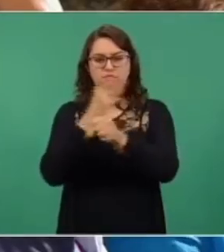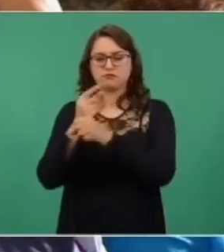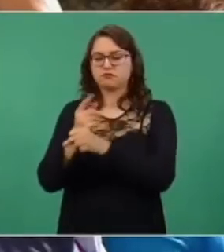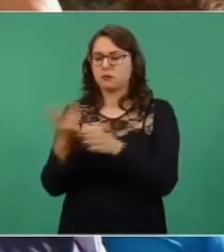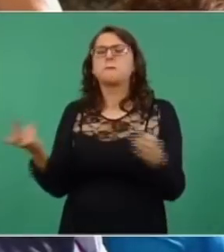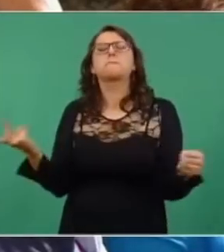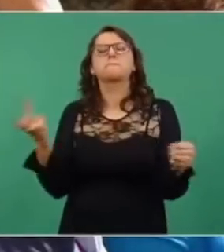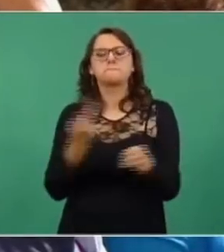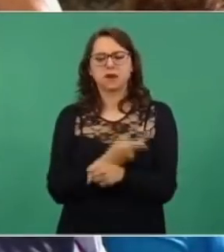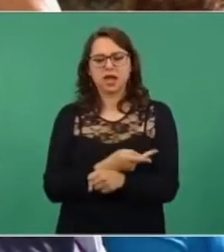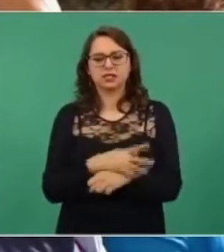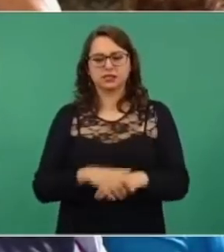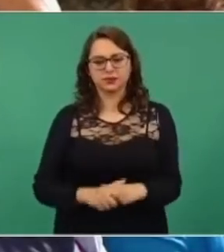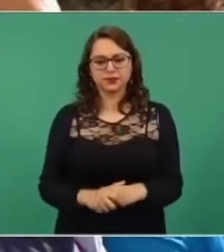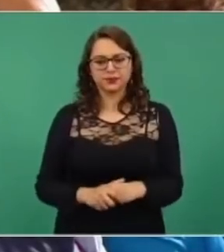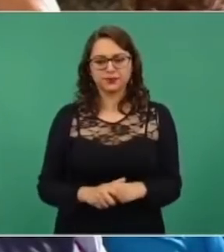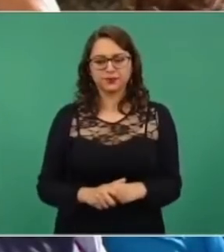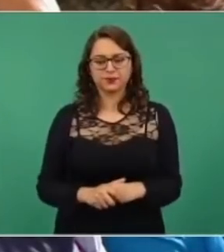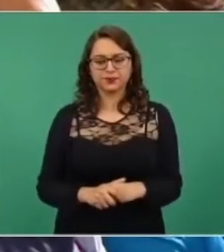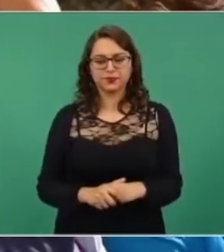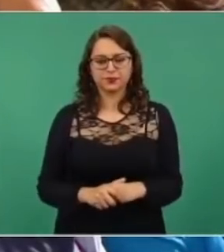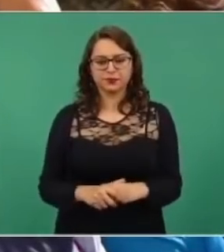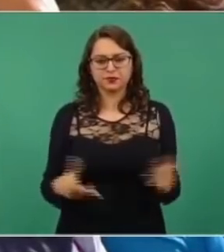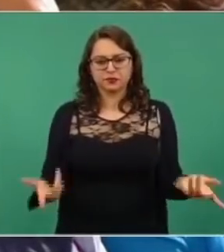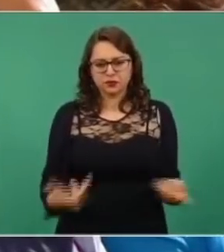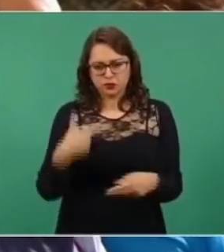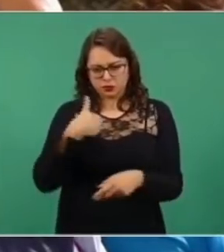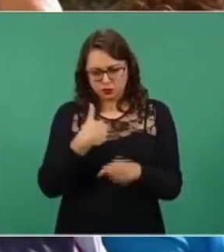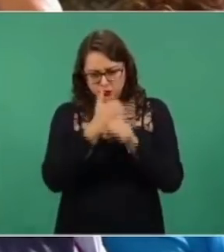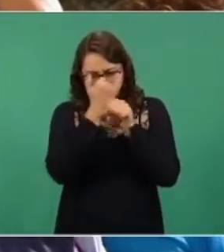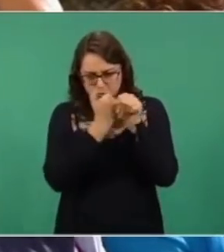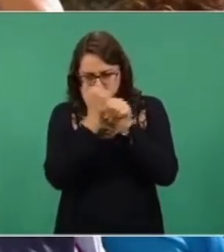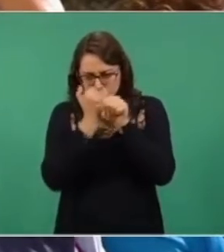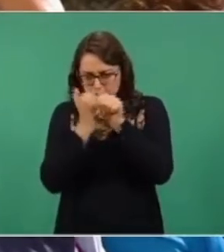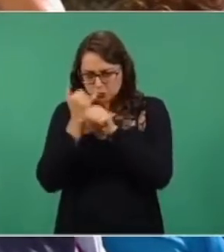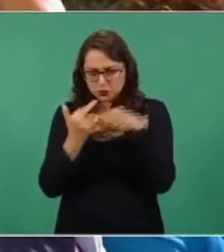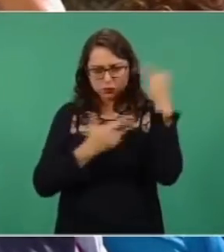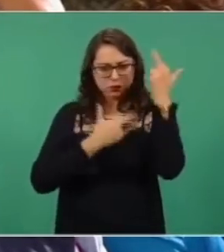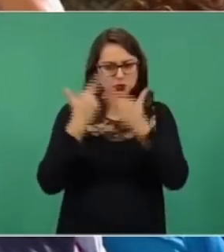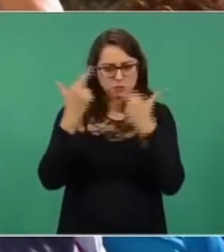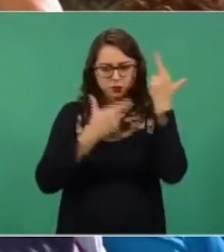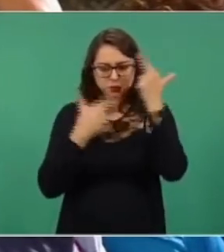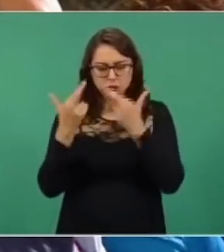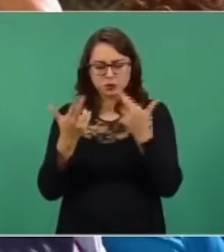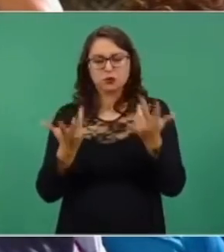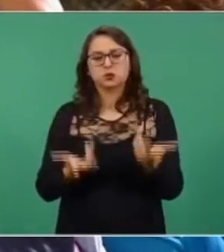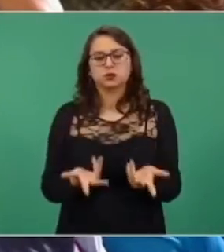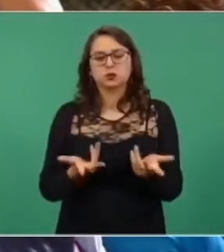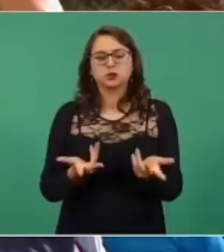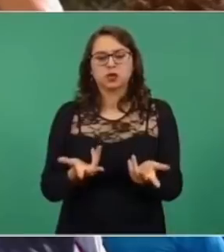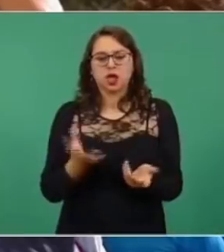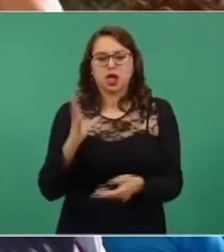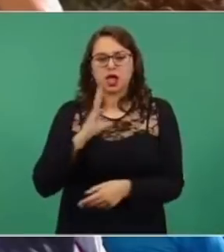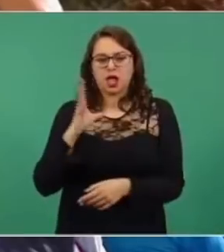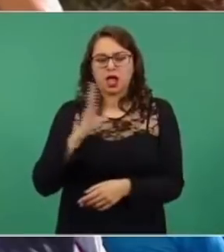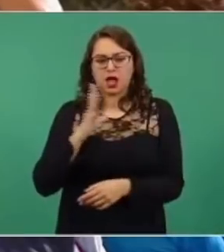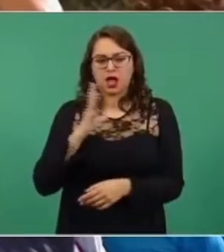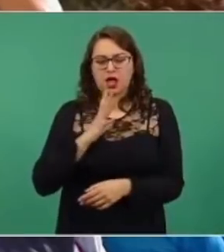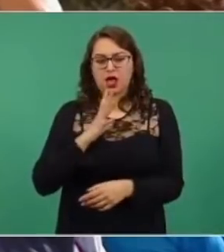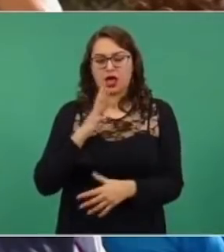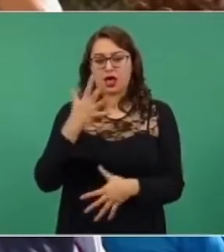Meyer. Y he estado revisando algunos datos. Lleva, de hecho, 15